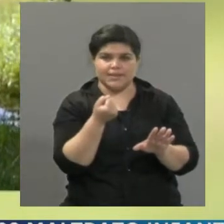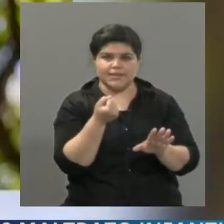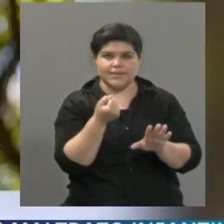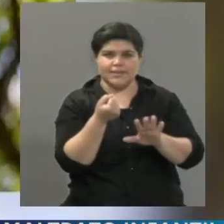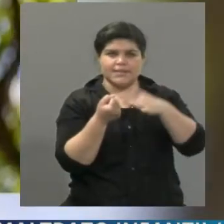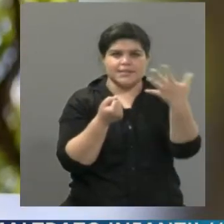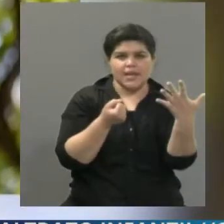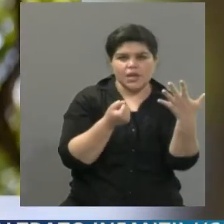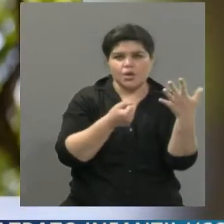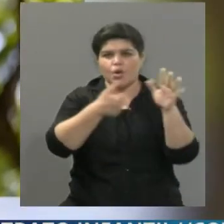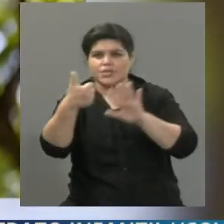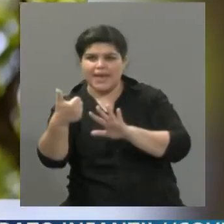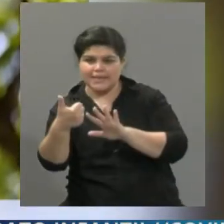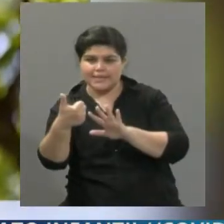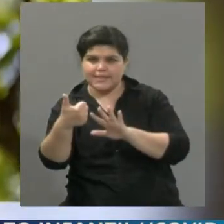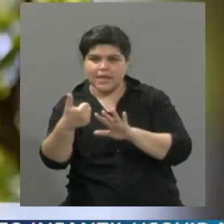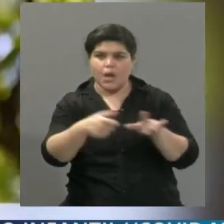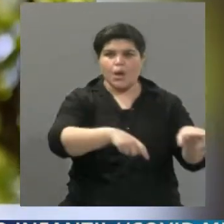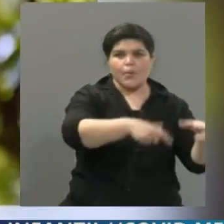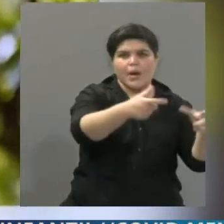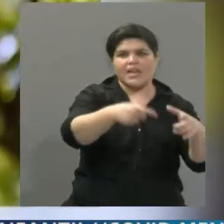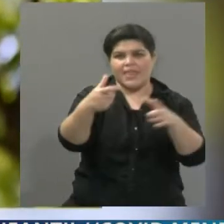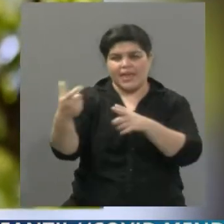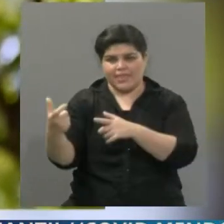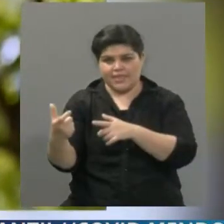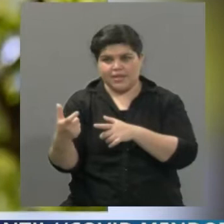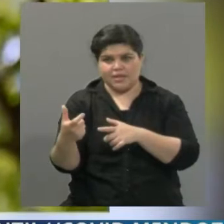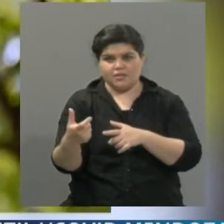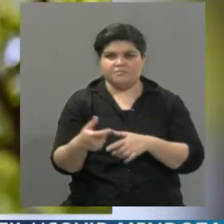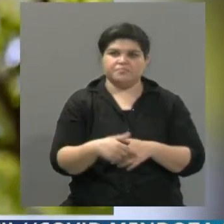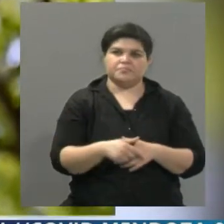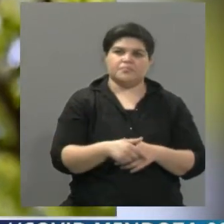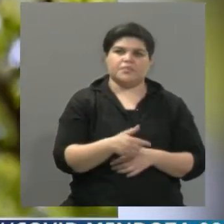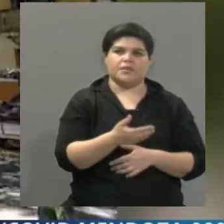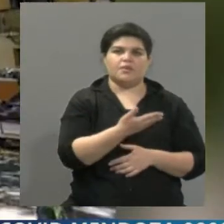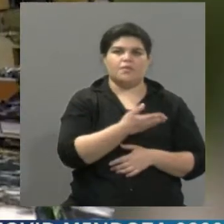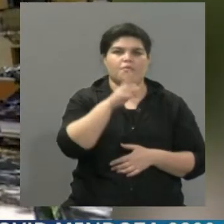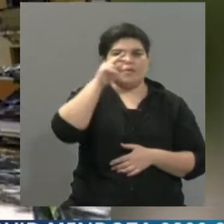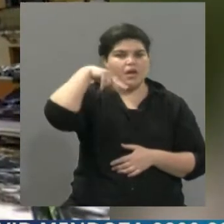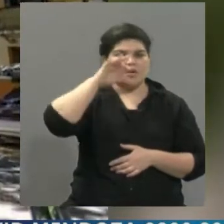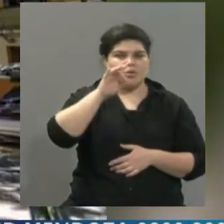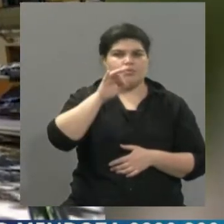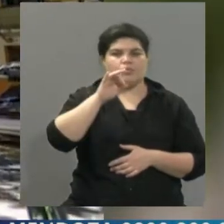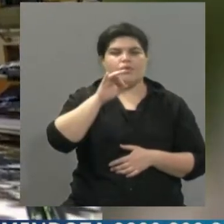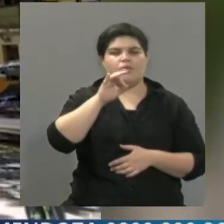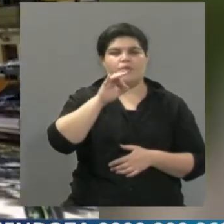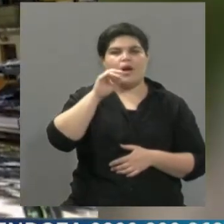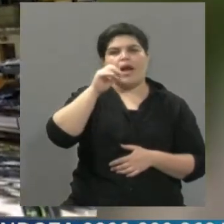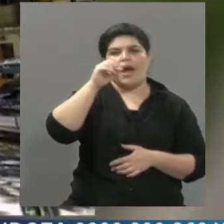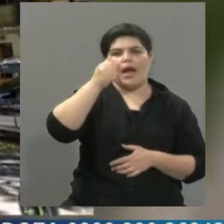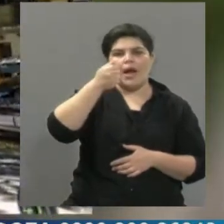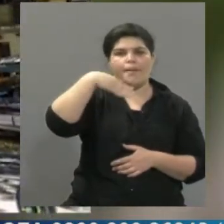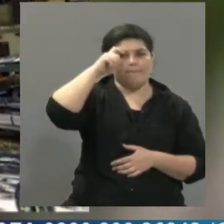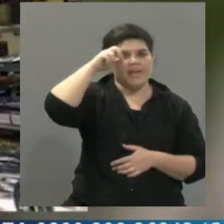que se pongan, que son las que se sabe que son las que dan mejor resultado. Freno americano, freno europeo, acacia risco, moret,